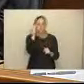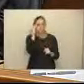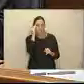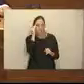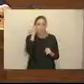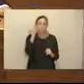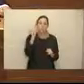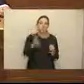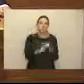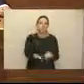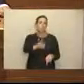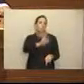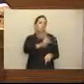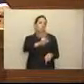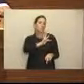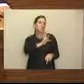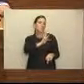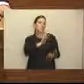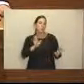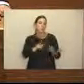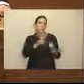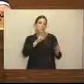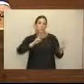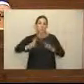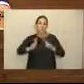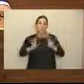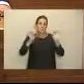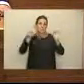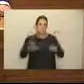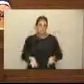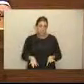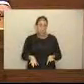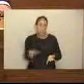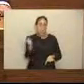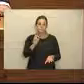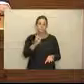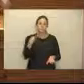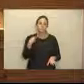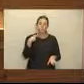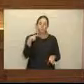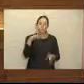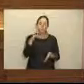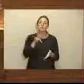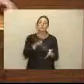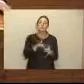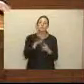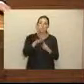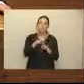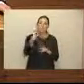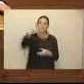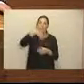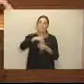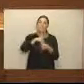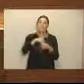de ponerse medallas que, en fin, que no responden a ninguna actuación concreta. Esa actuación que se desarrolló aquí en este